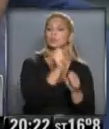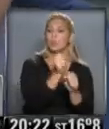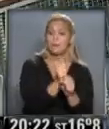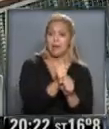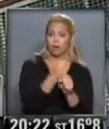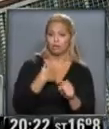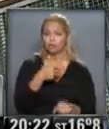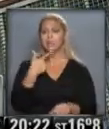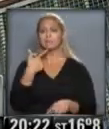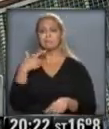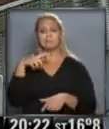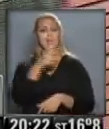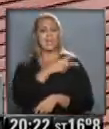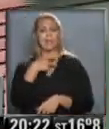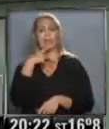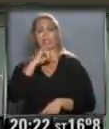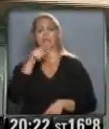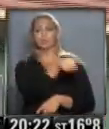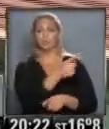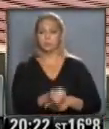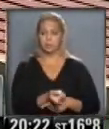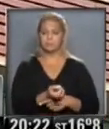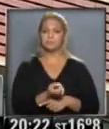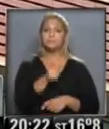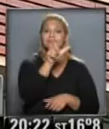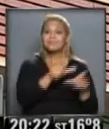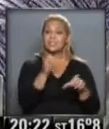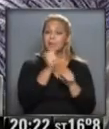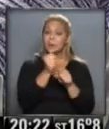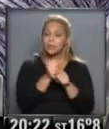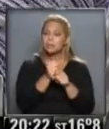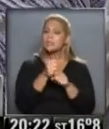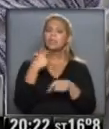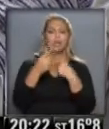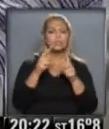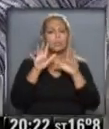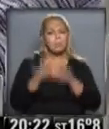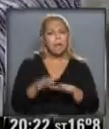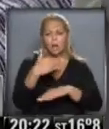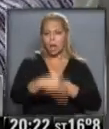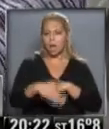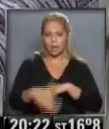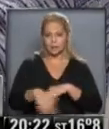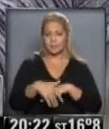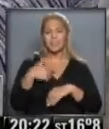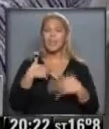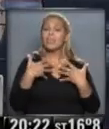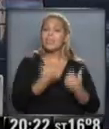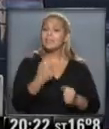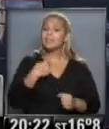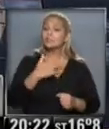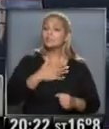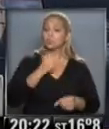trabajo, y logró una orden de desalojo. Los trabajadores advierten que seguirán resistiendo en la calle en defensa de sus fuentes